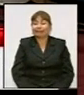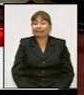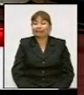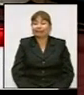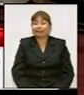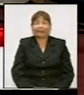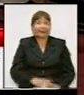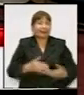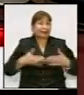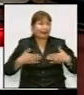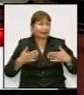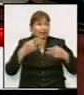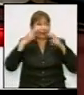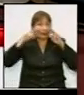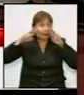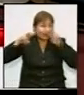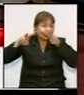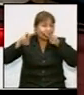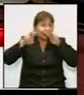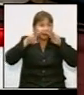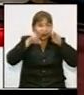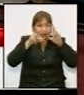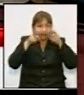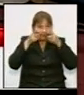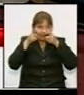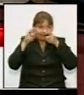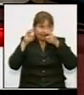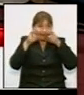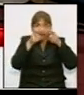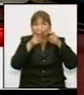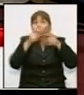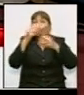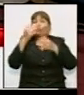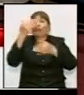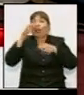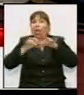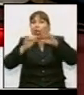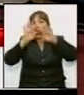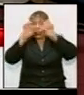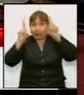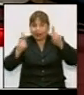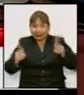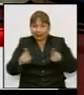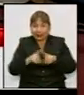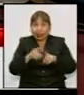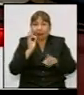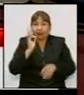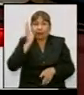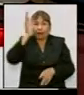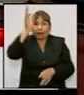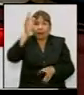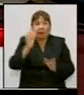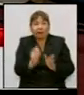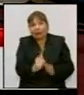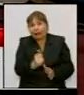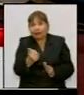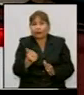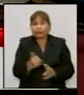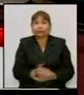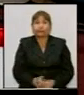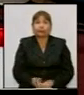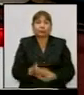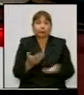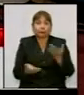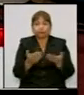de vigilar y controlar nuestro ciberespacio en cada momento. Y podemos ofrecer esa capacidad en un futuro a otros sectores de